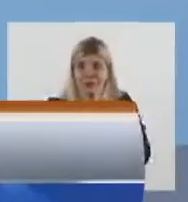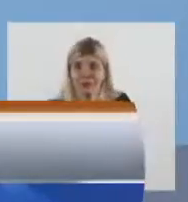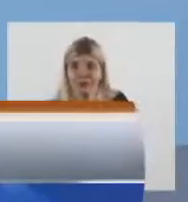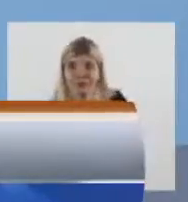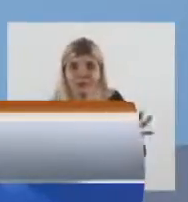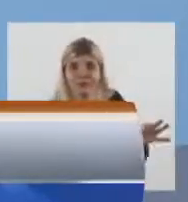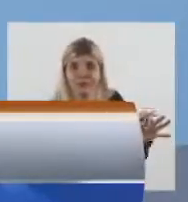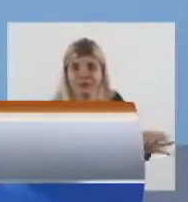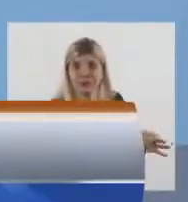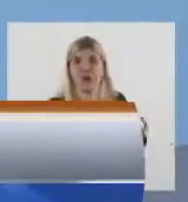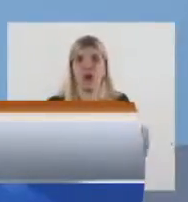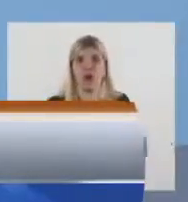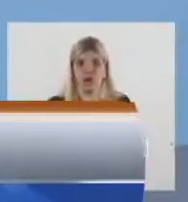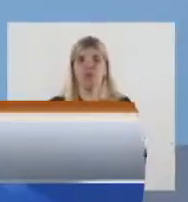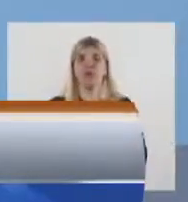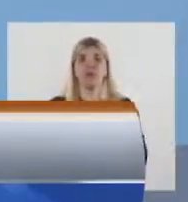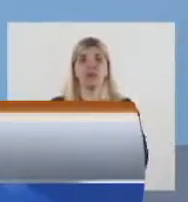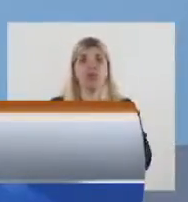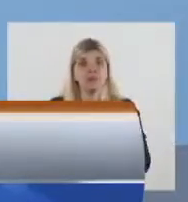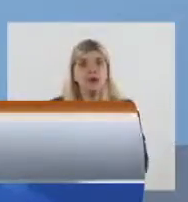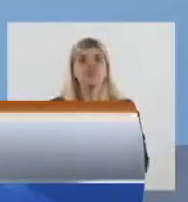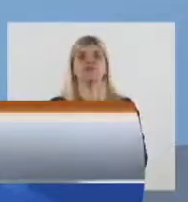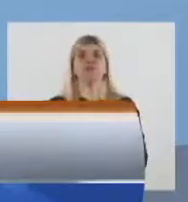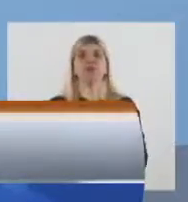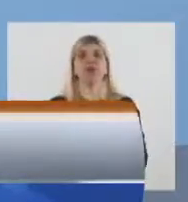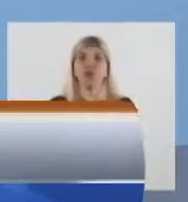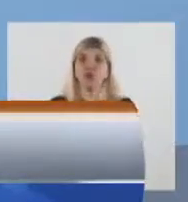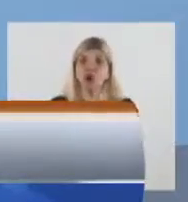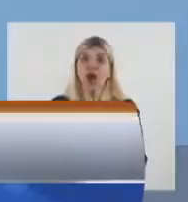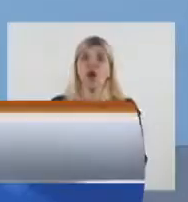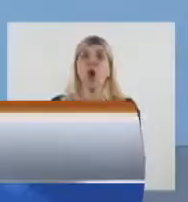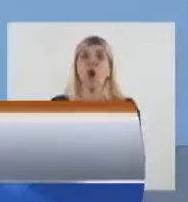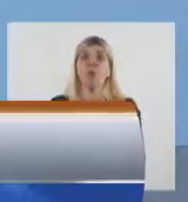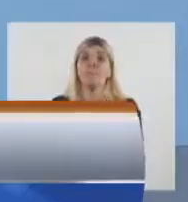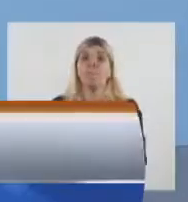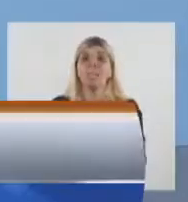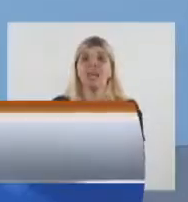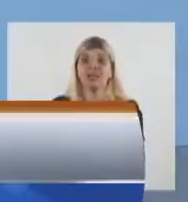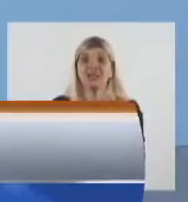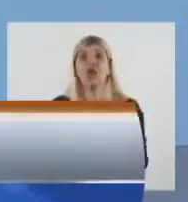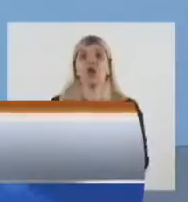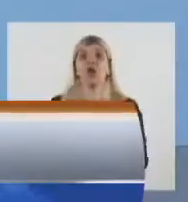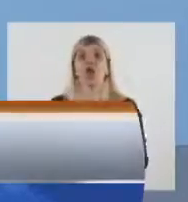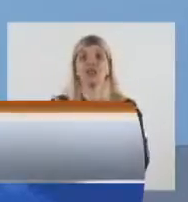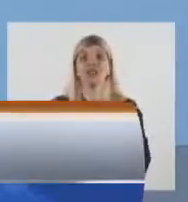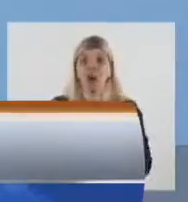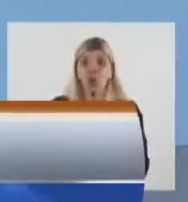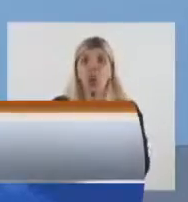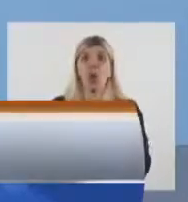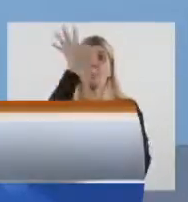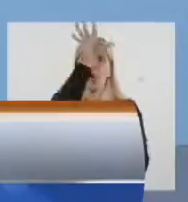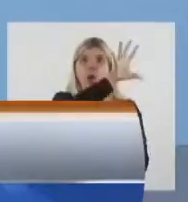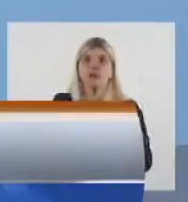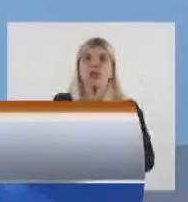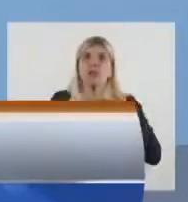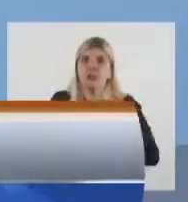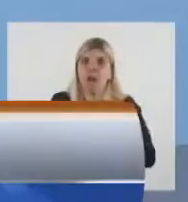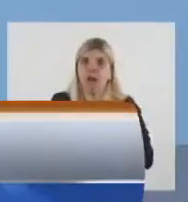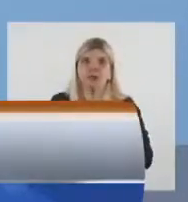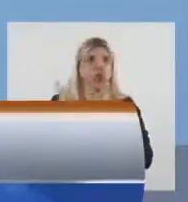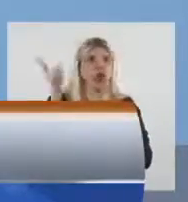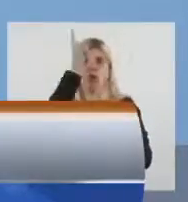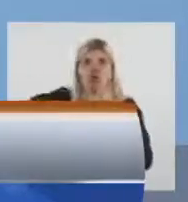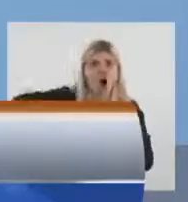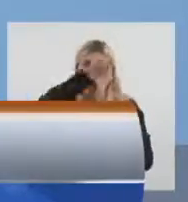hay funcionarios del ministerio de salud en todas las provincias argentinas que están trabajando juntos las